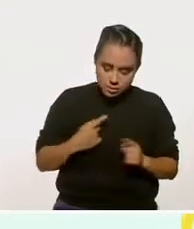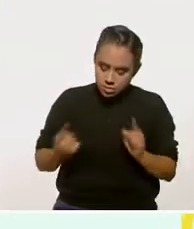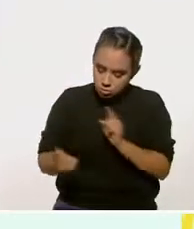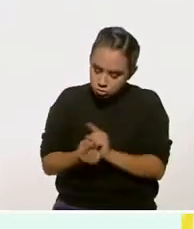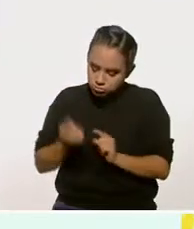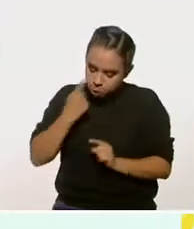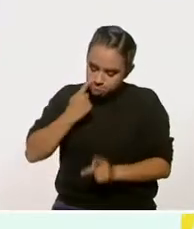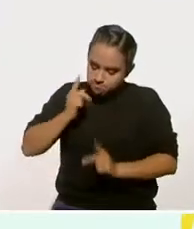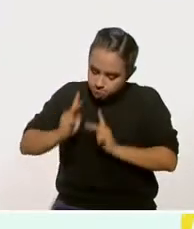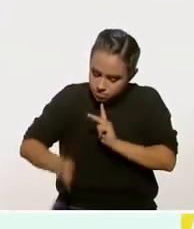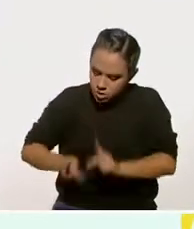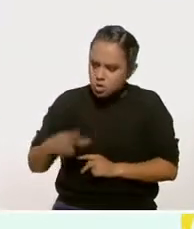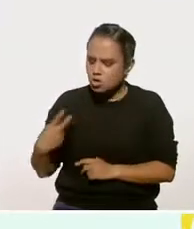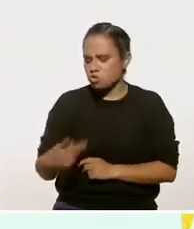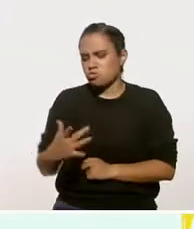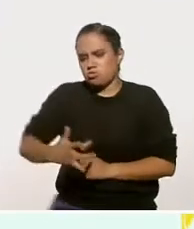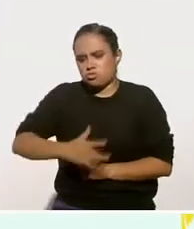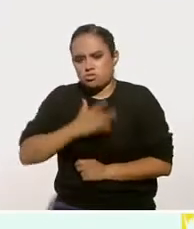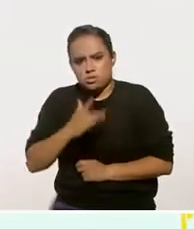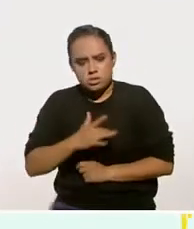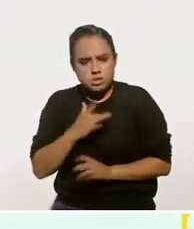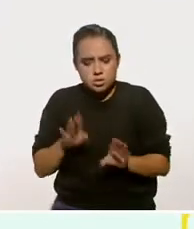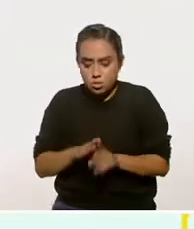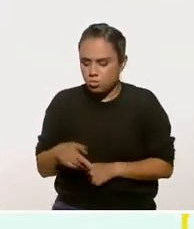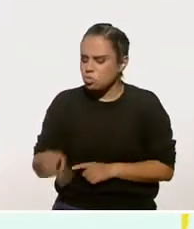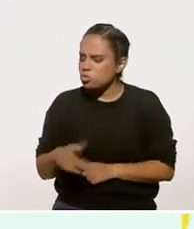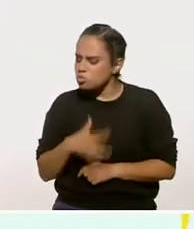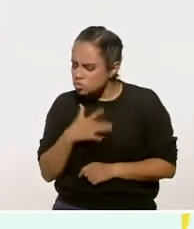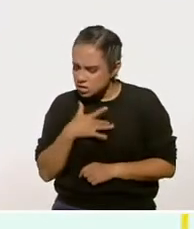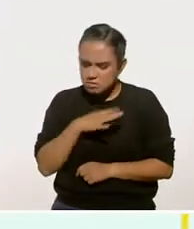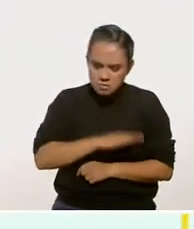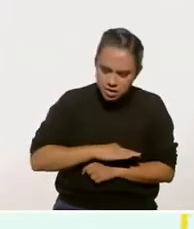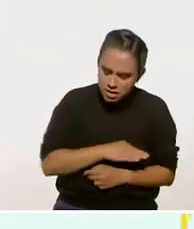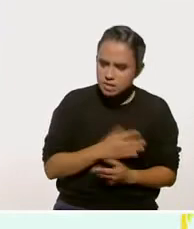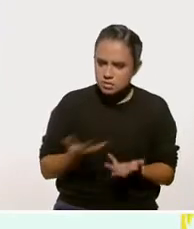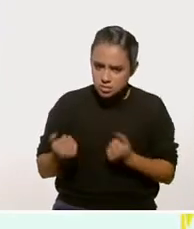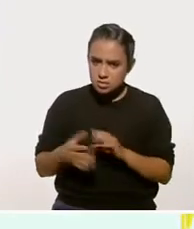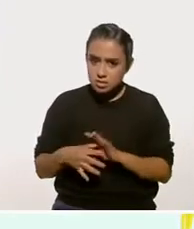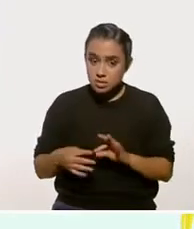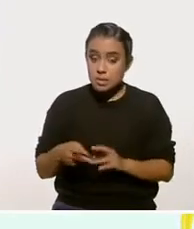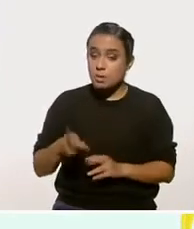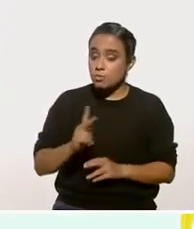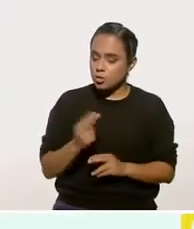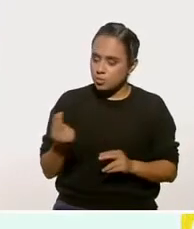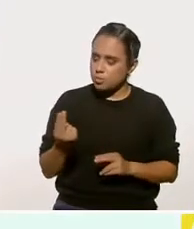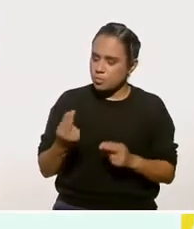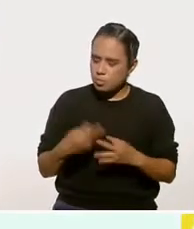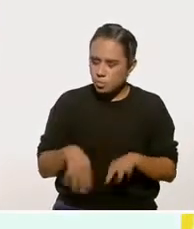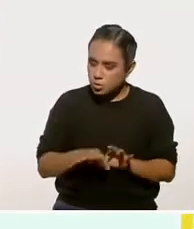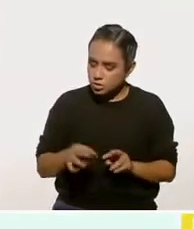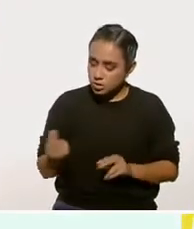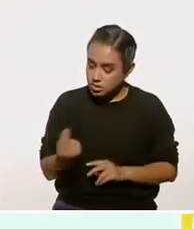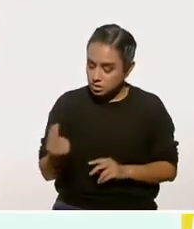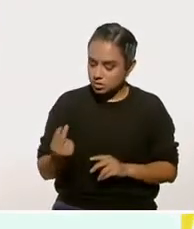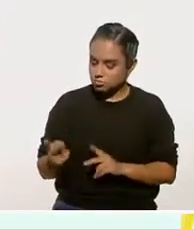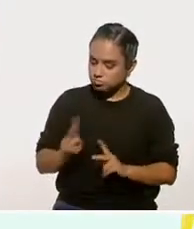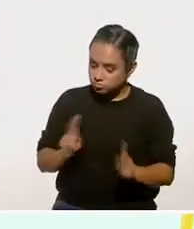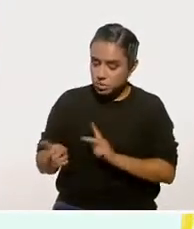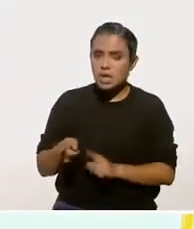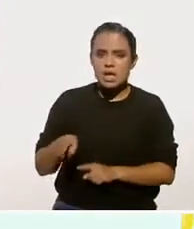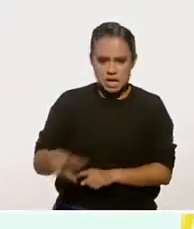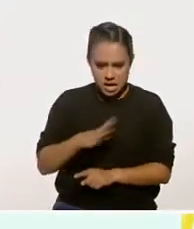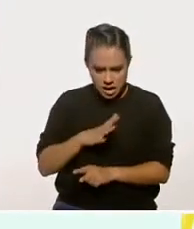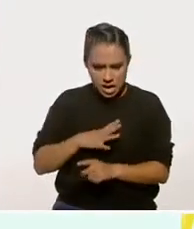ellos, para saber cómo se sienten, qué los hace felices, pero es muy importante aprender a hacer negociaciones. Es cierto que tienen derechos, pero también